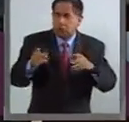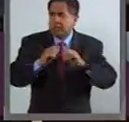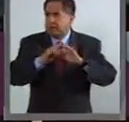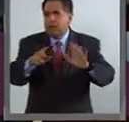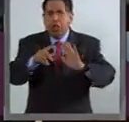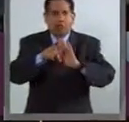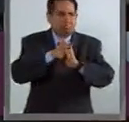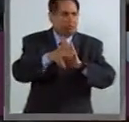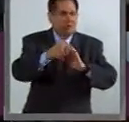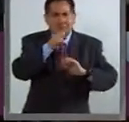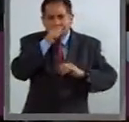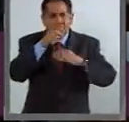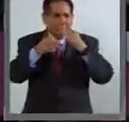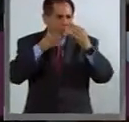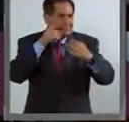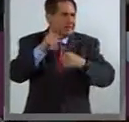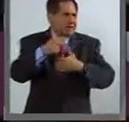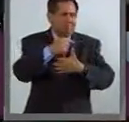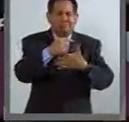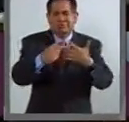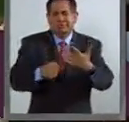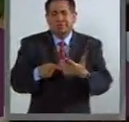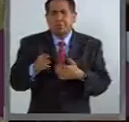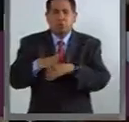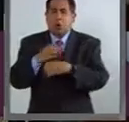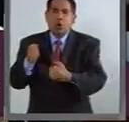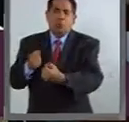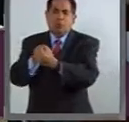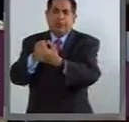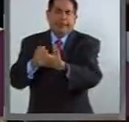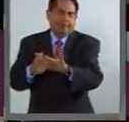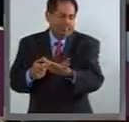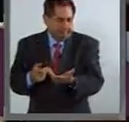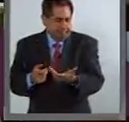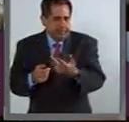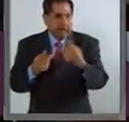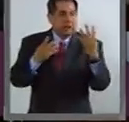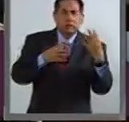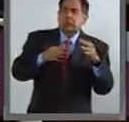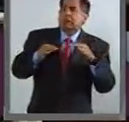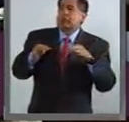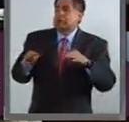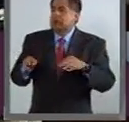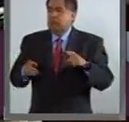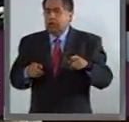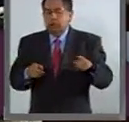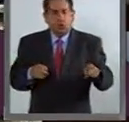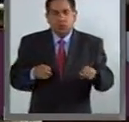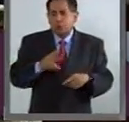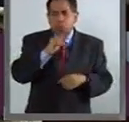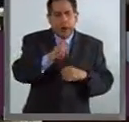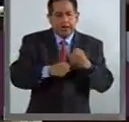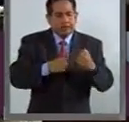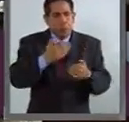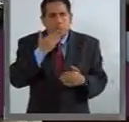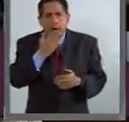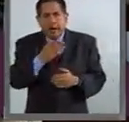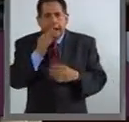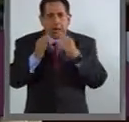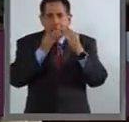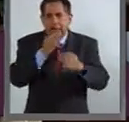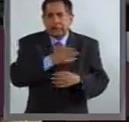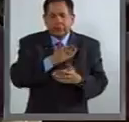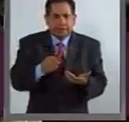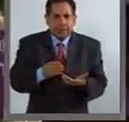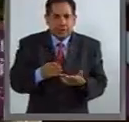también en los medios tradicionales de comunicación, y eso genera una audiencia que no necesariamente generaría la noticia de que se